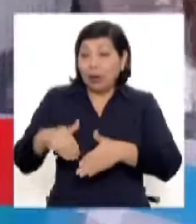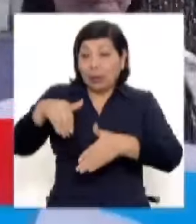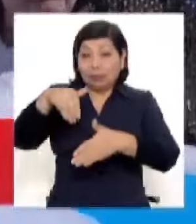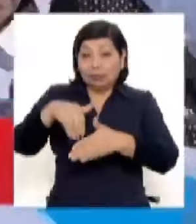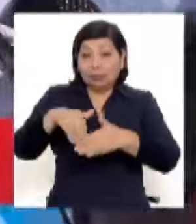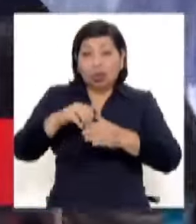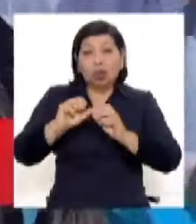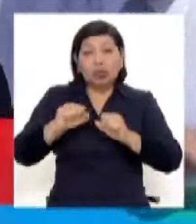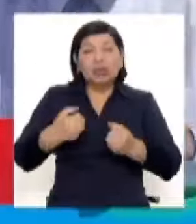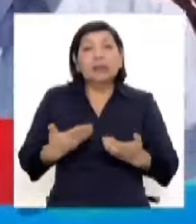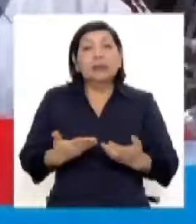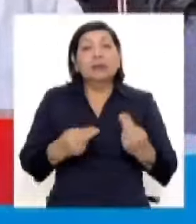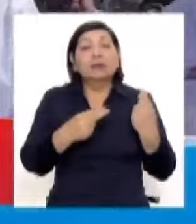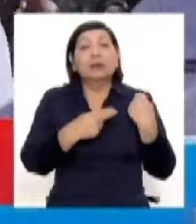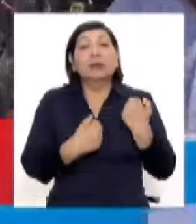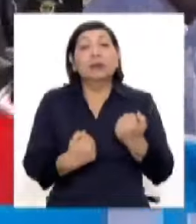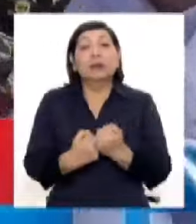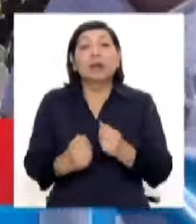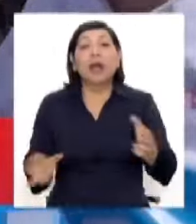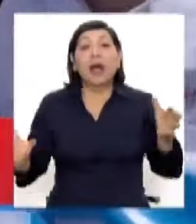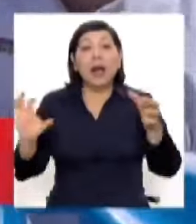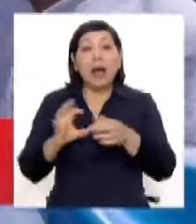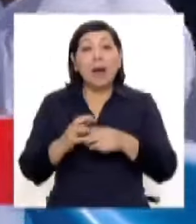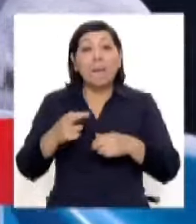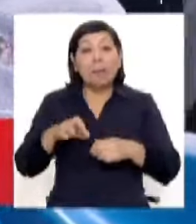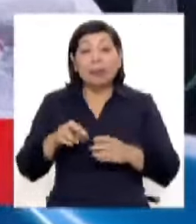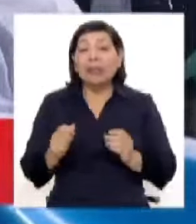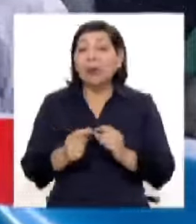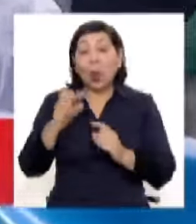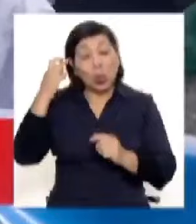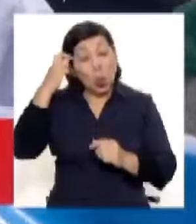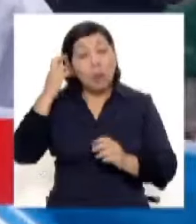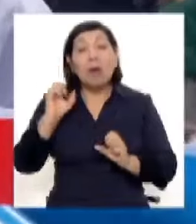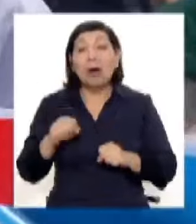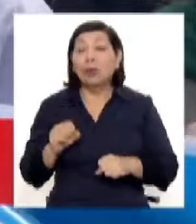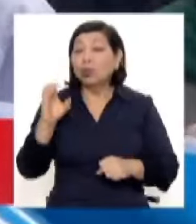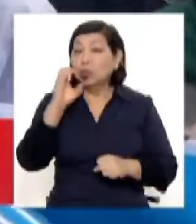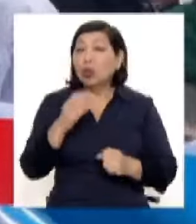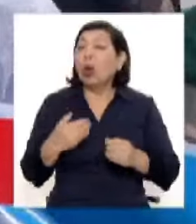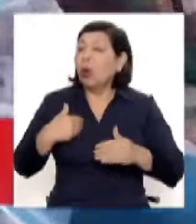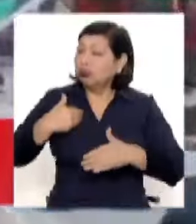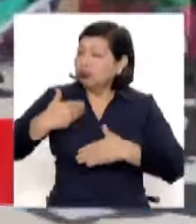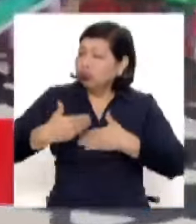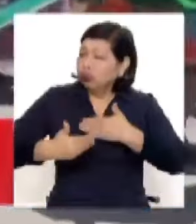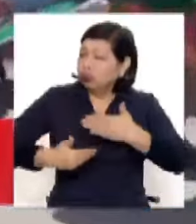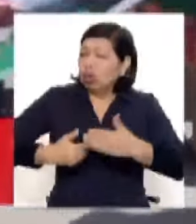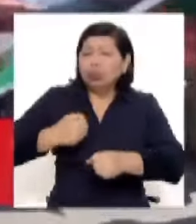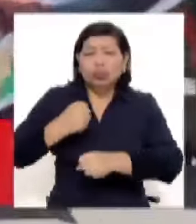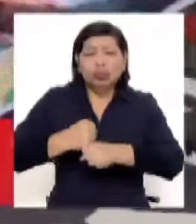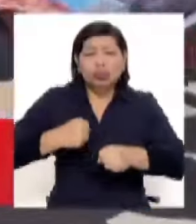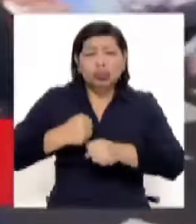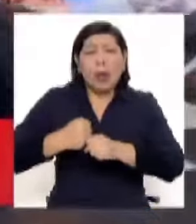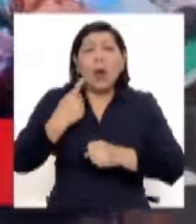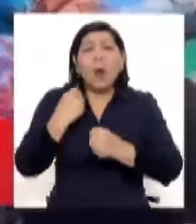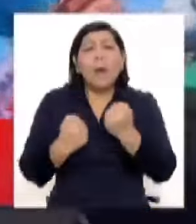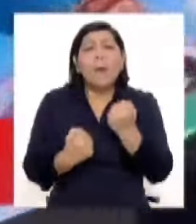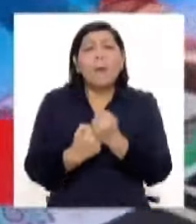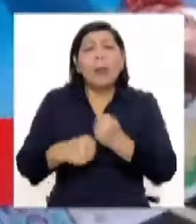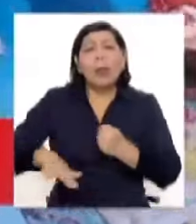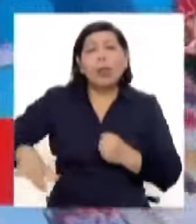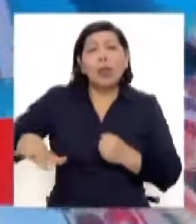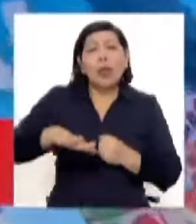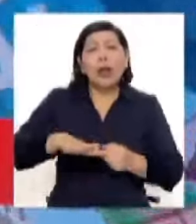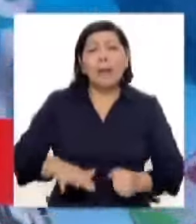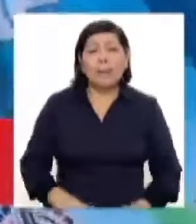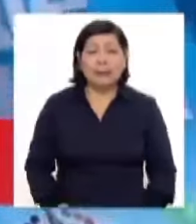reelección lo hará bajo el respaldo de Alianza para el Progreso, indicando además que buscará continuar trabajando con el respaldo de la